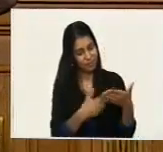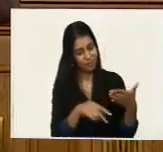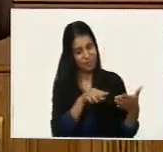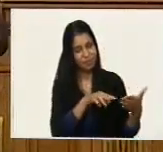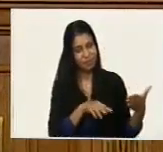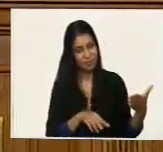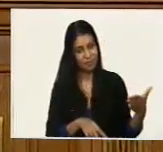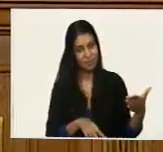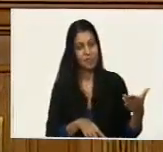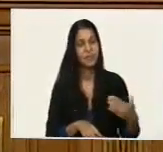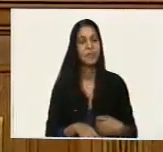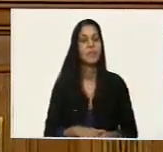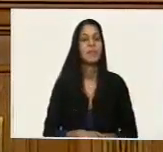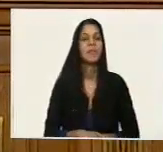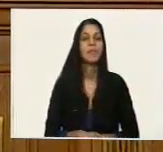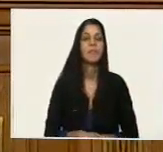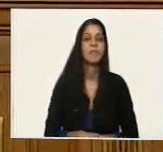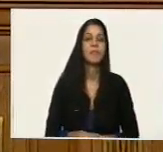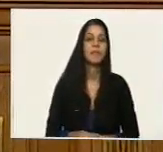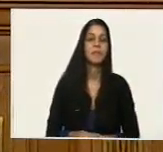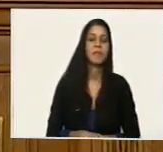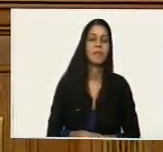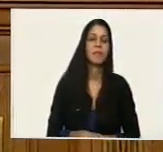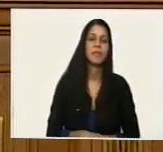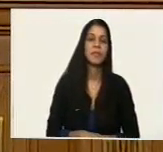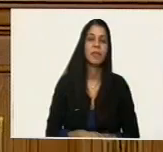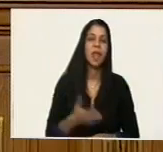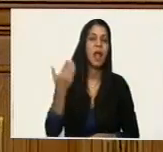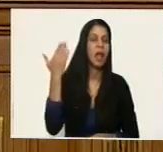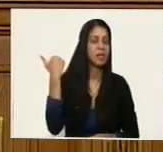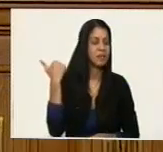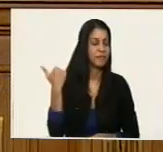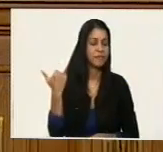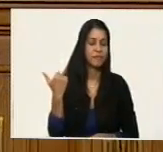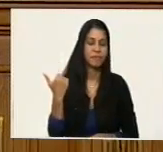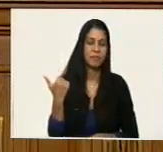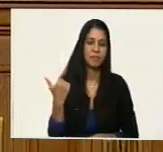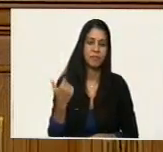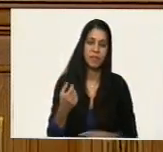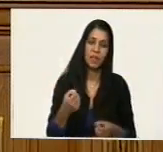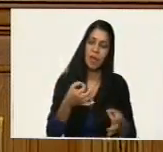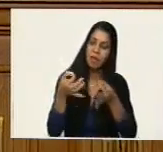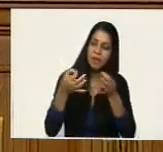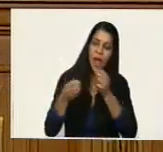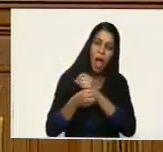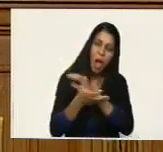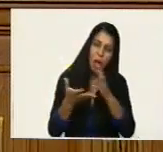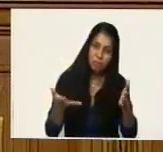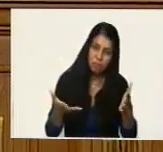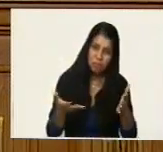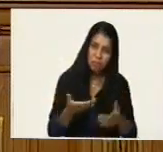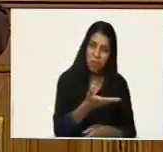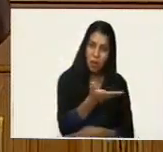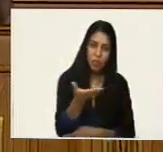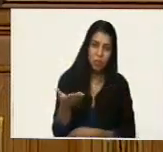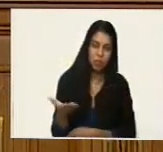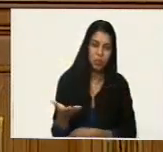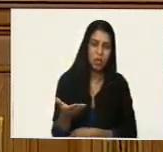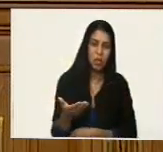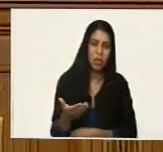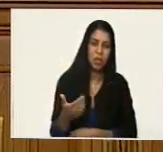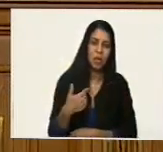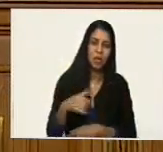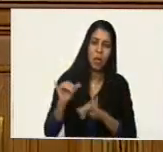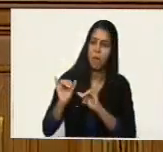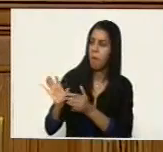En una oportunidad, cuando se dan estos casos, y se lo voy a decir a ustedes como recurso, no voy a hacer alusión a lo